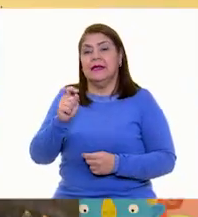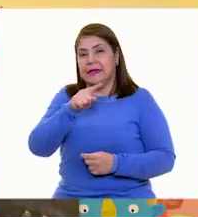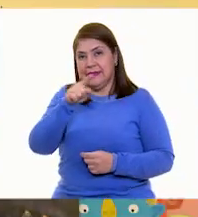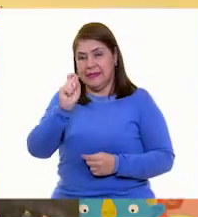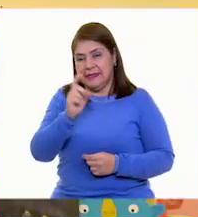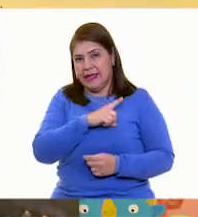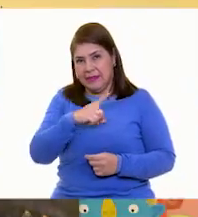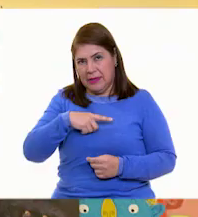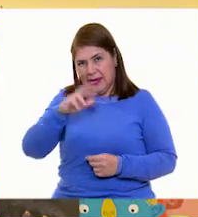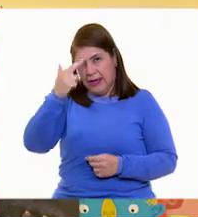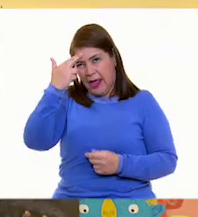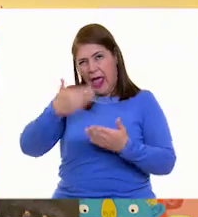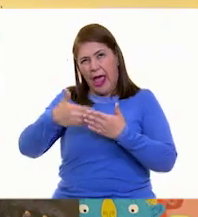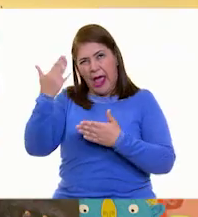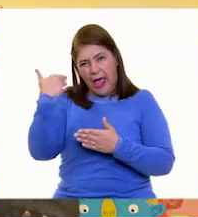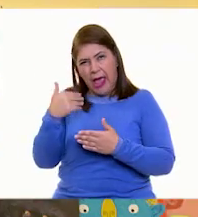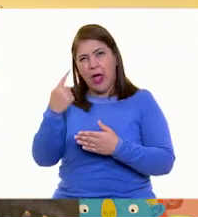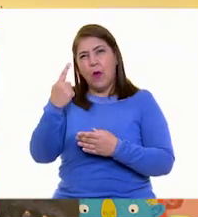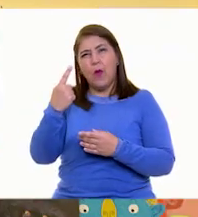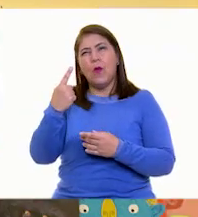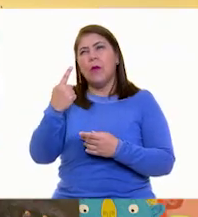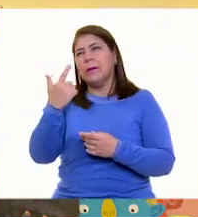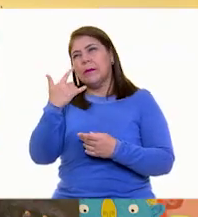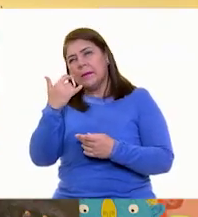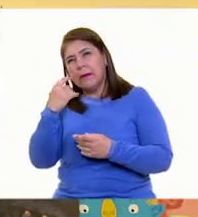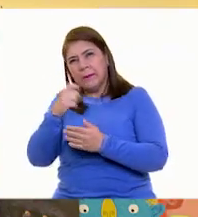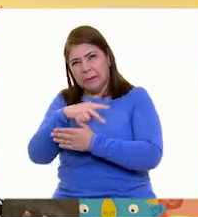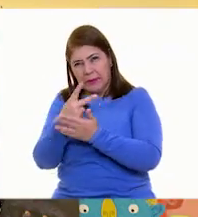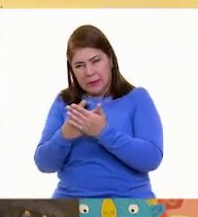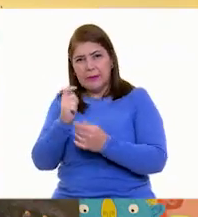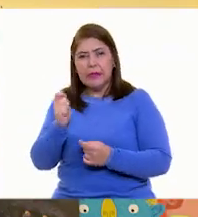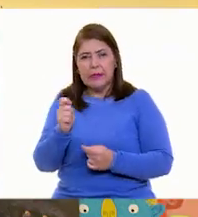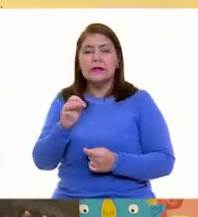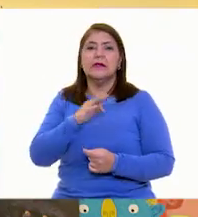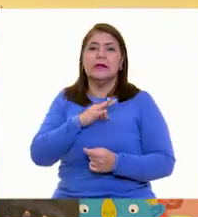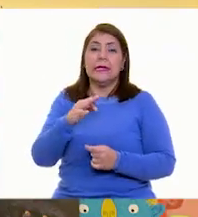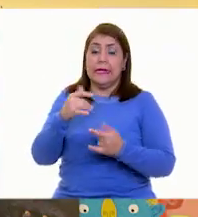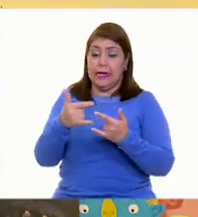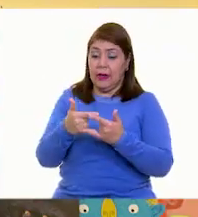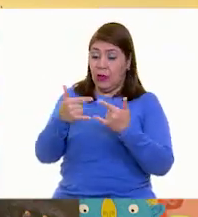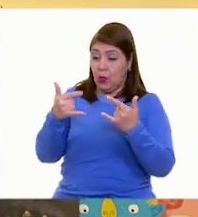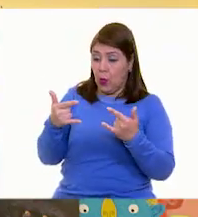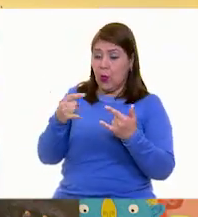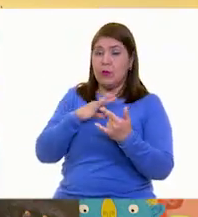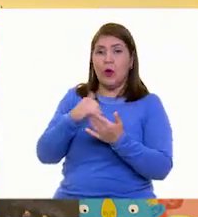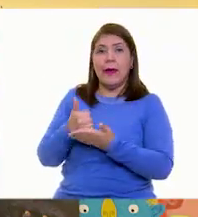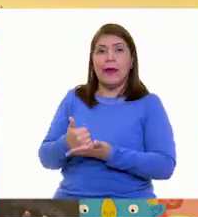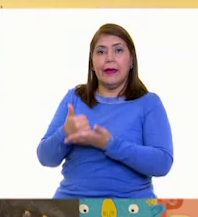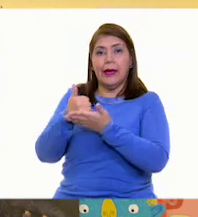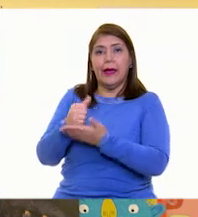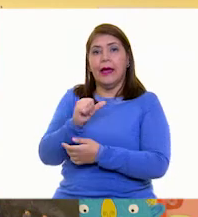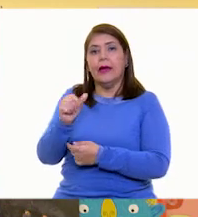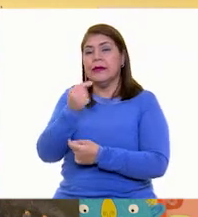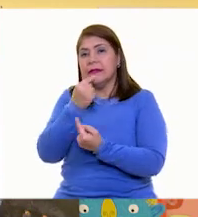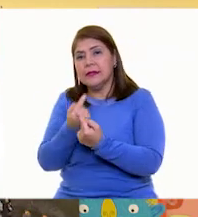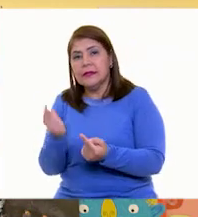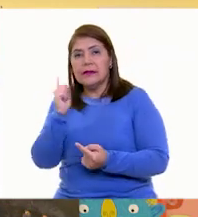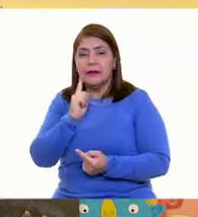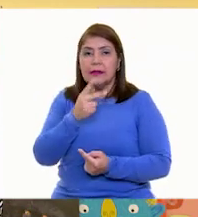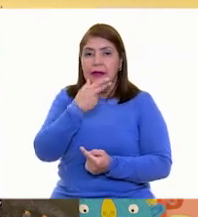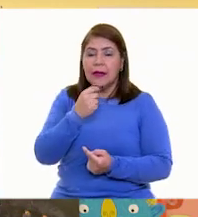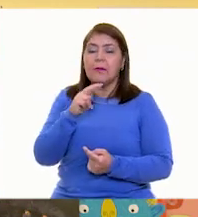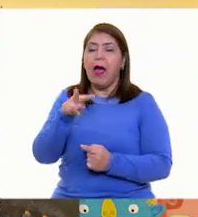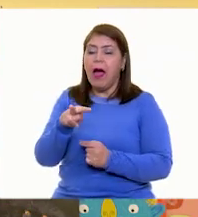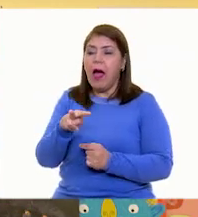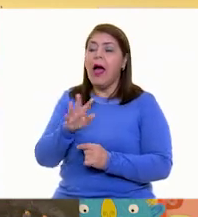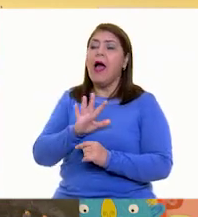¿Recuerdas que en un programa anterior se comentó acerca de cómo los cuentos pueden apoyar a las niñas y a los niños a